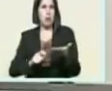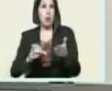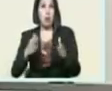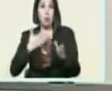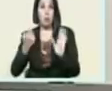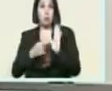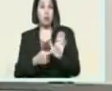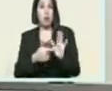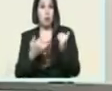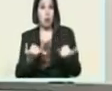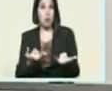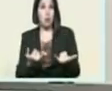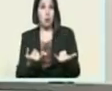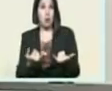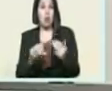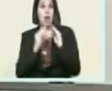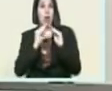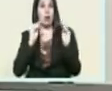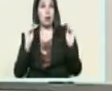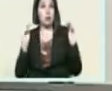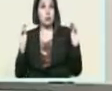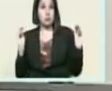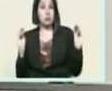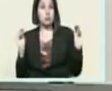puedes mostrarlo ahora, anuncio